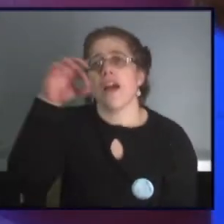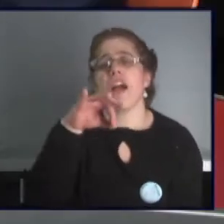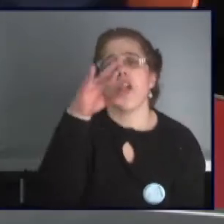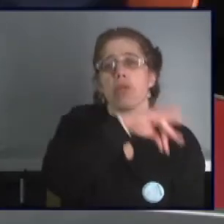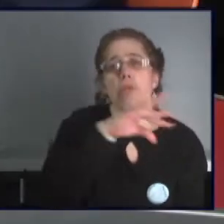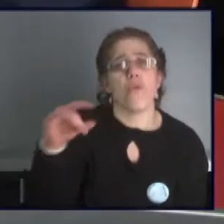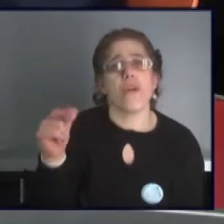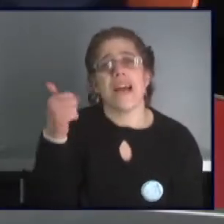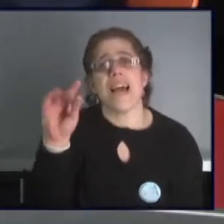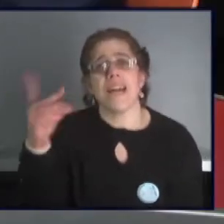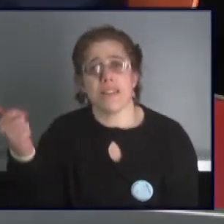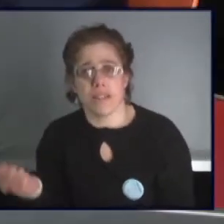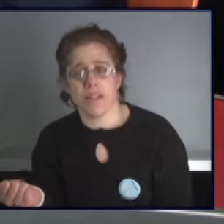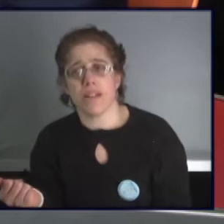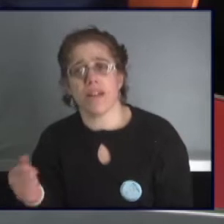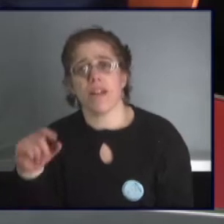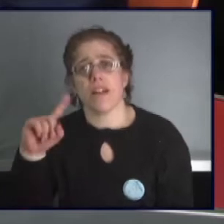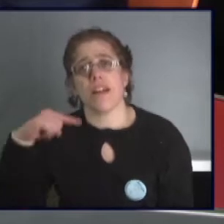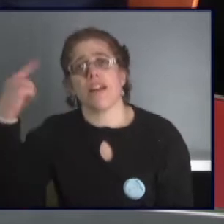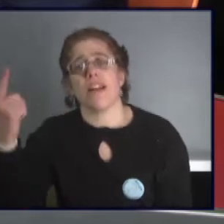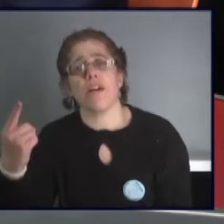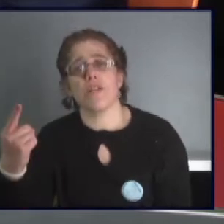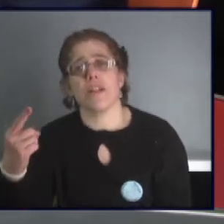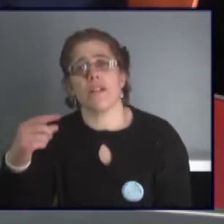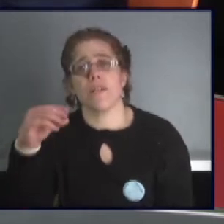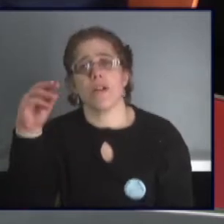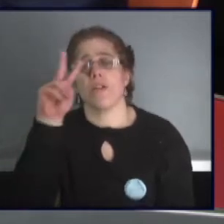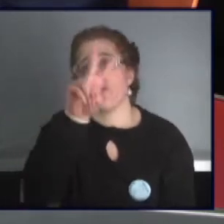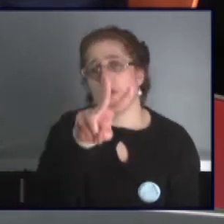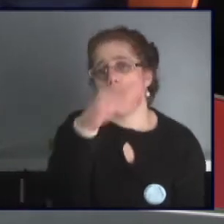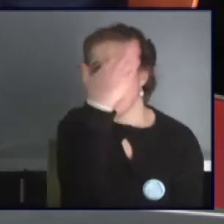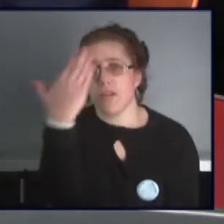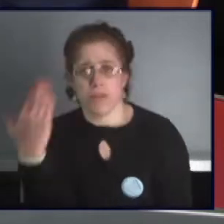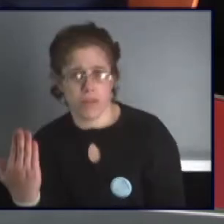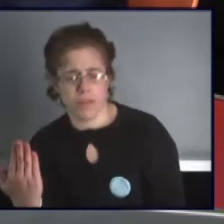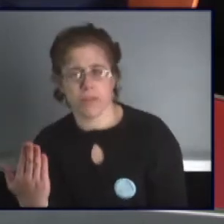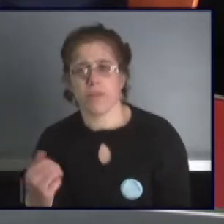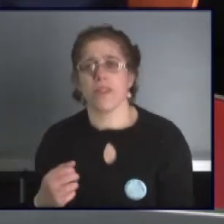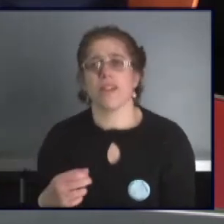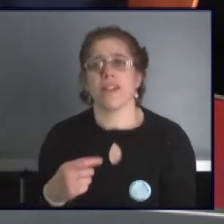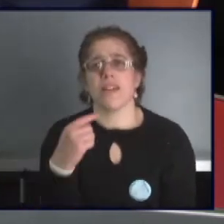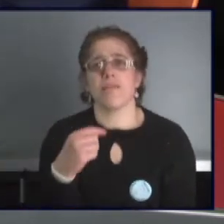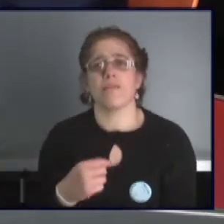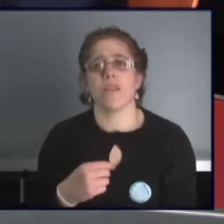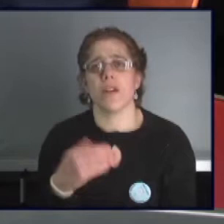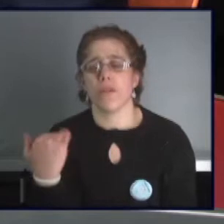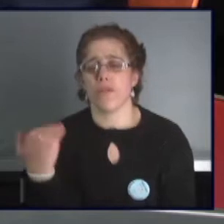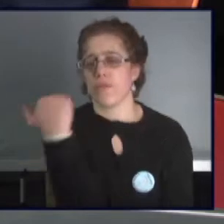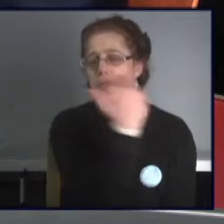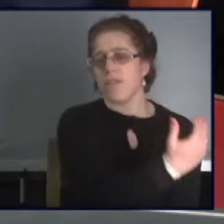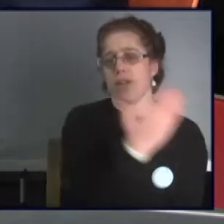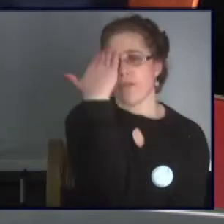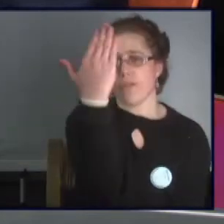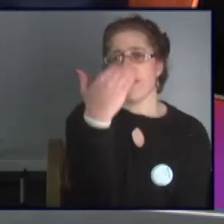uno en las últimas elecciones fue metimos dos es decir el frente izquierda es una